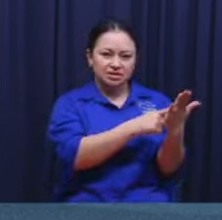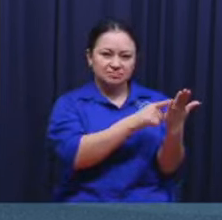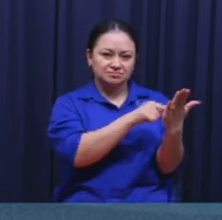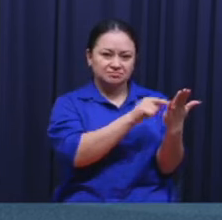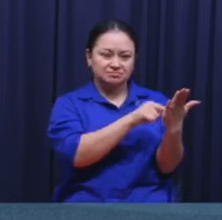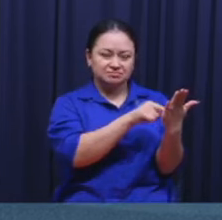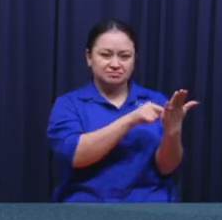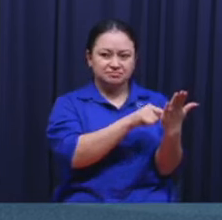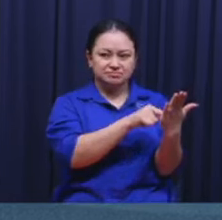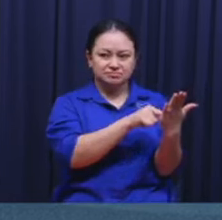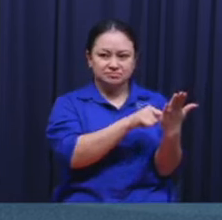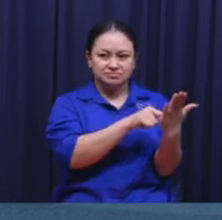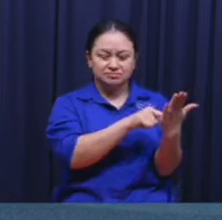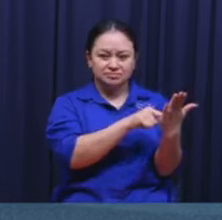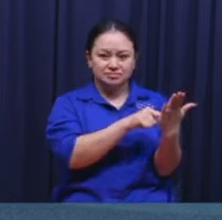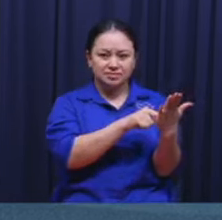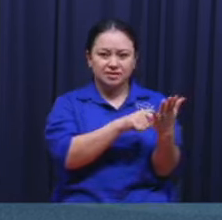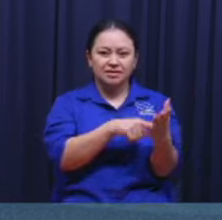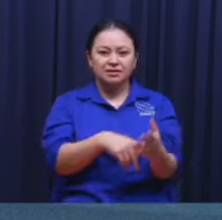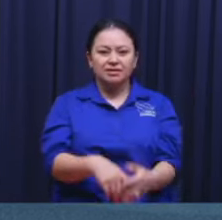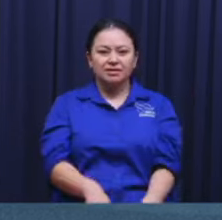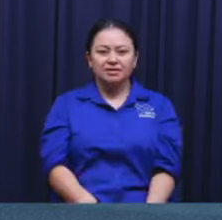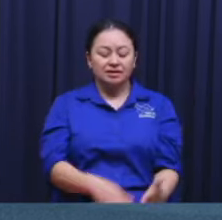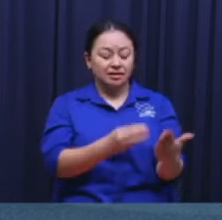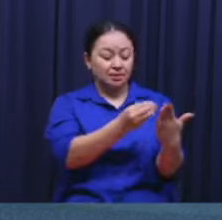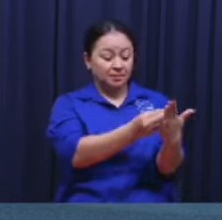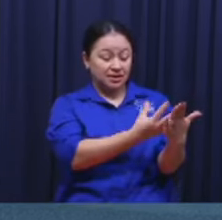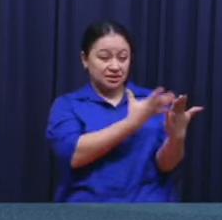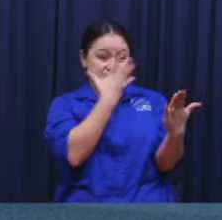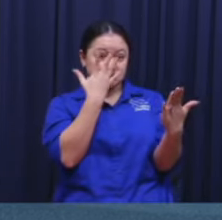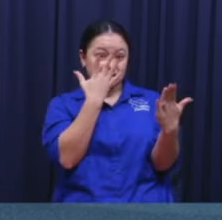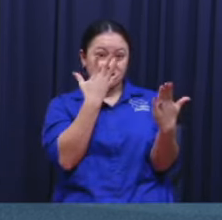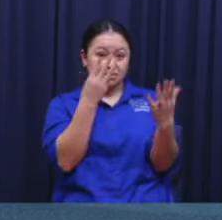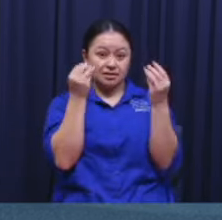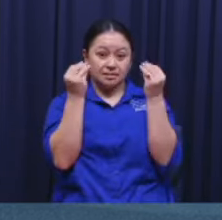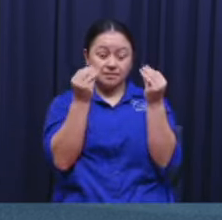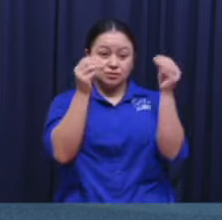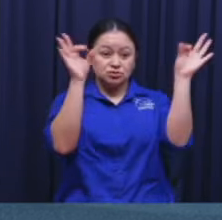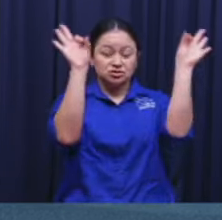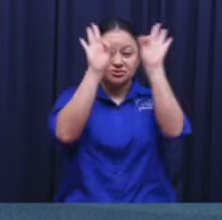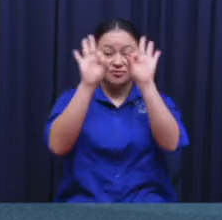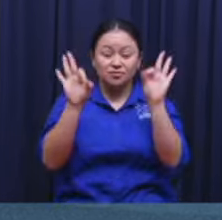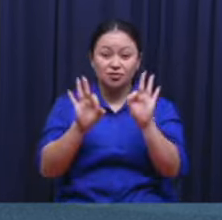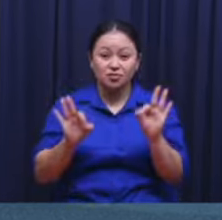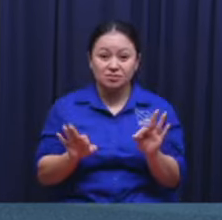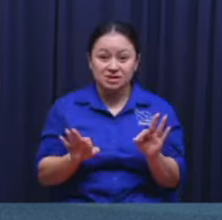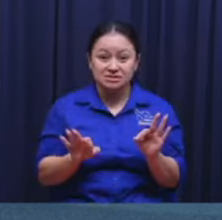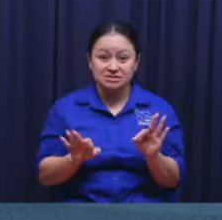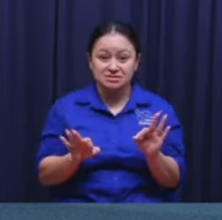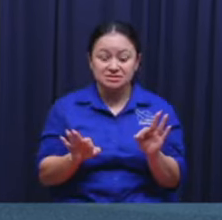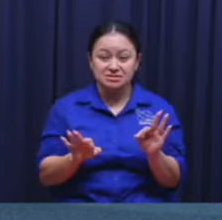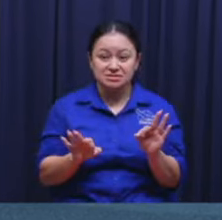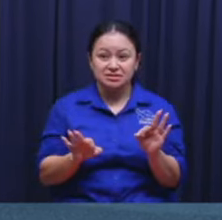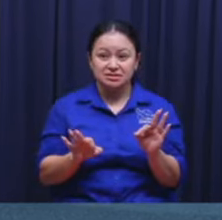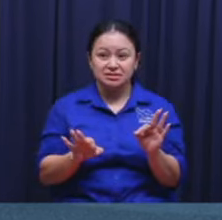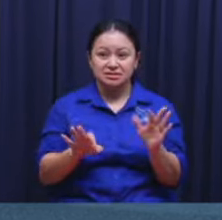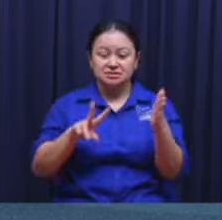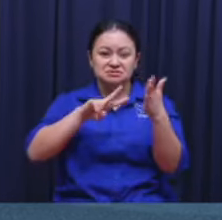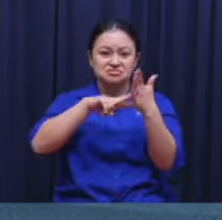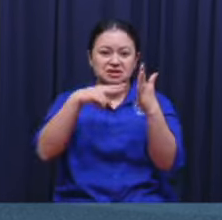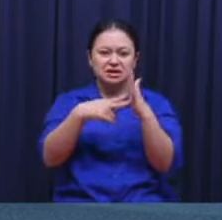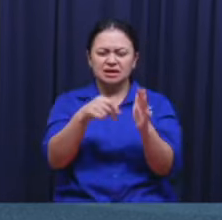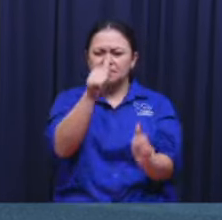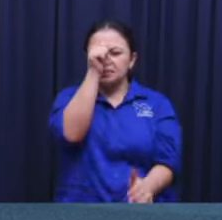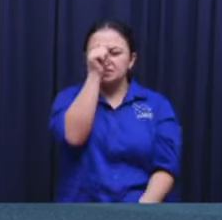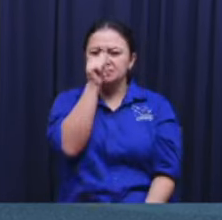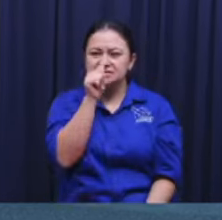hupomone aparece en muchas formas, pero esto sería como el grado superlativo de la paciencia. Miremoslo.